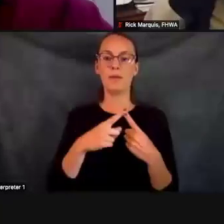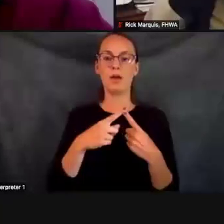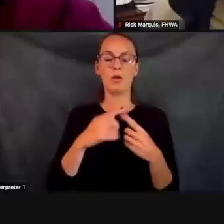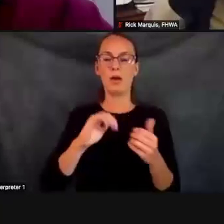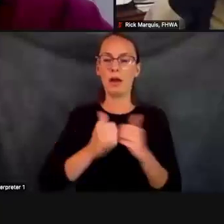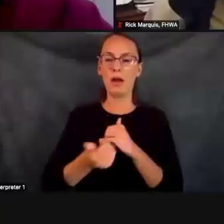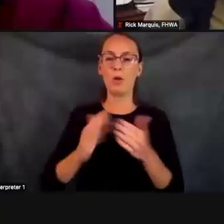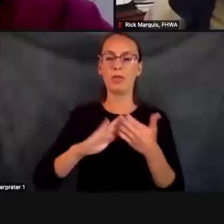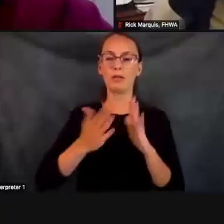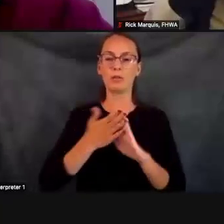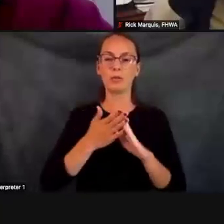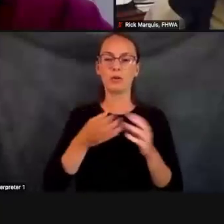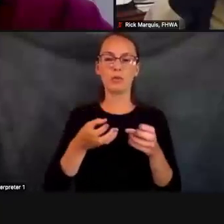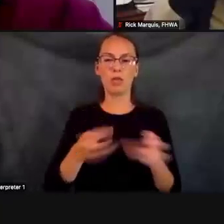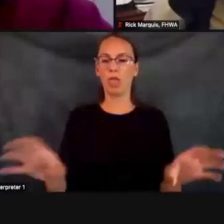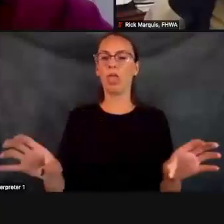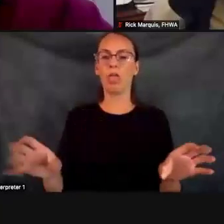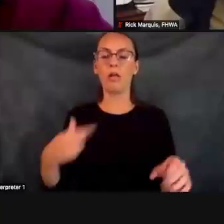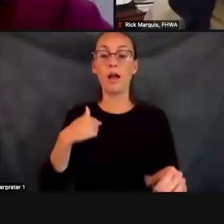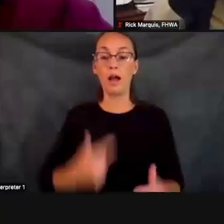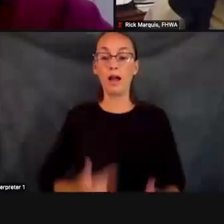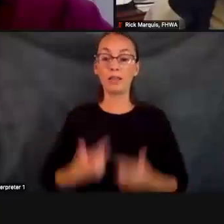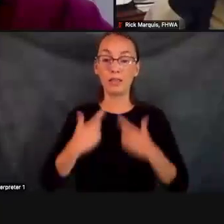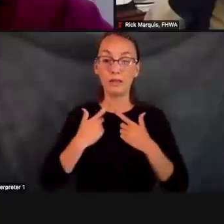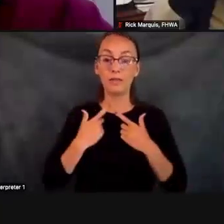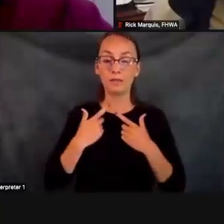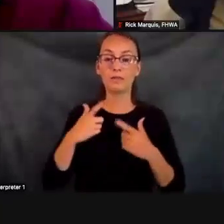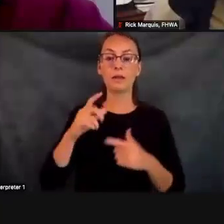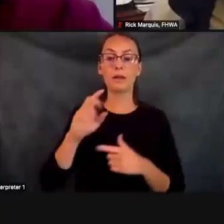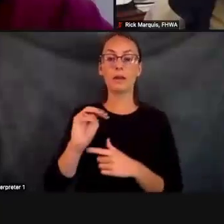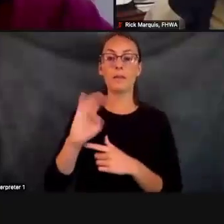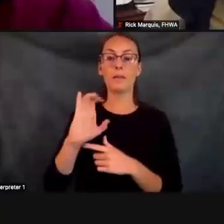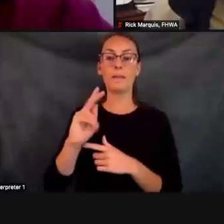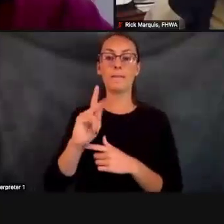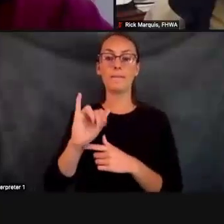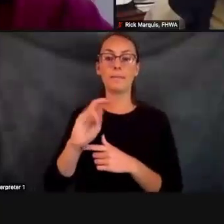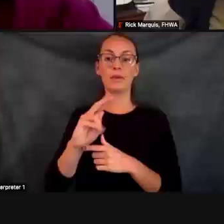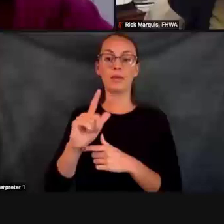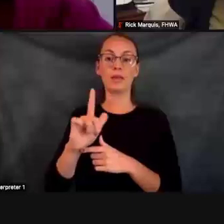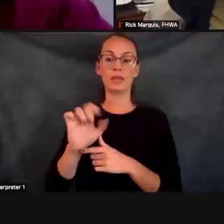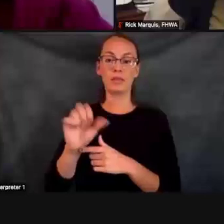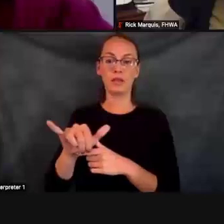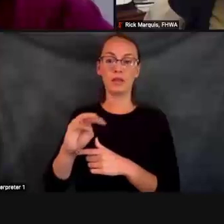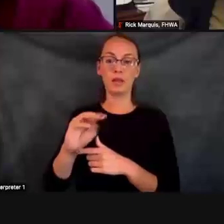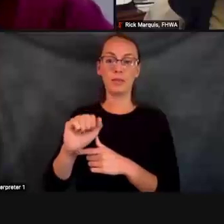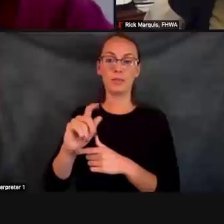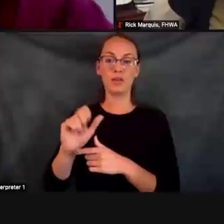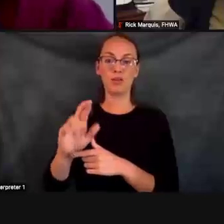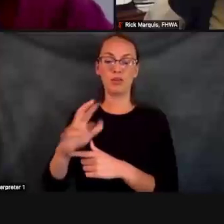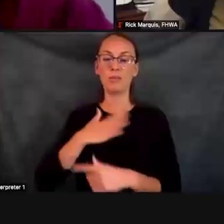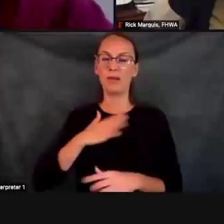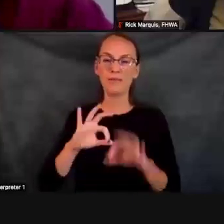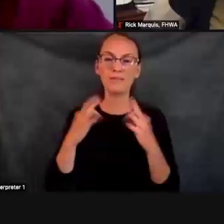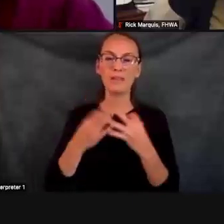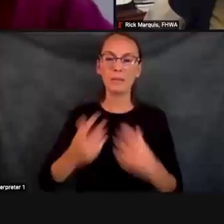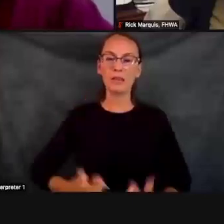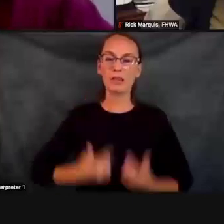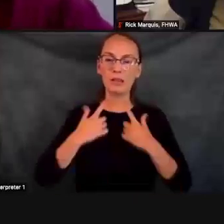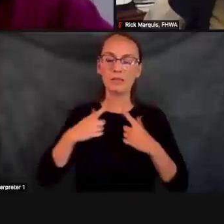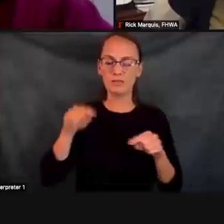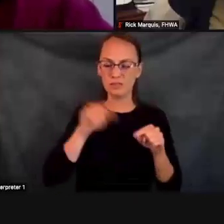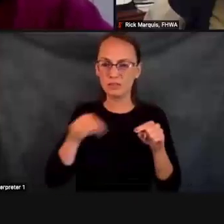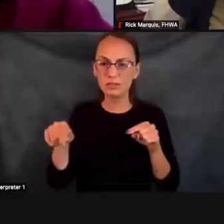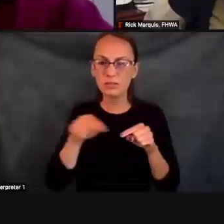el proyecto. Yo viví en Mackenzie Manor cuando era niña. Varios miembros de mi familia